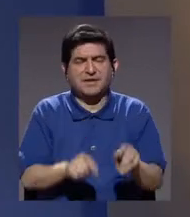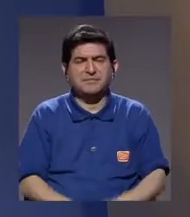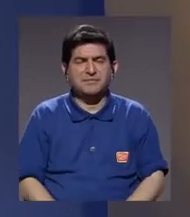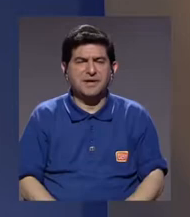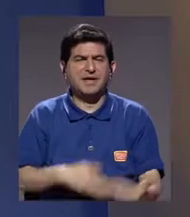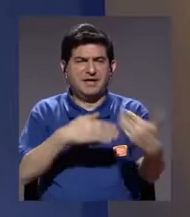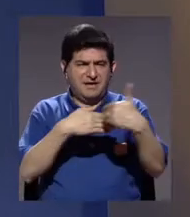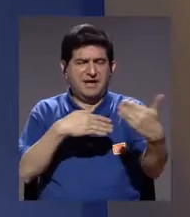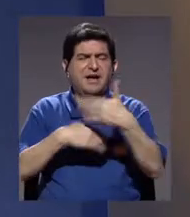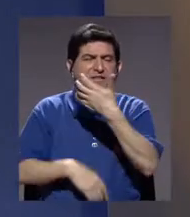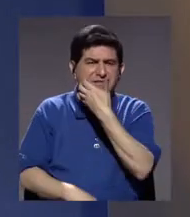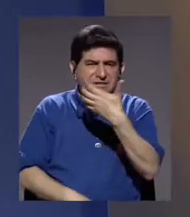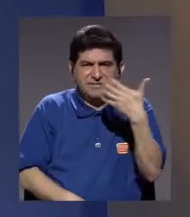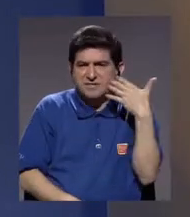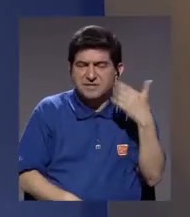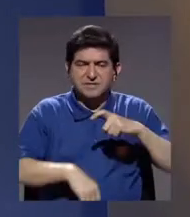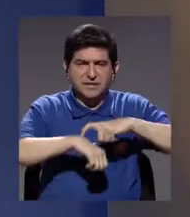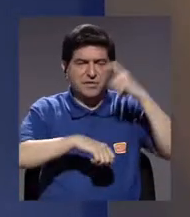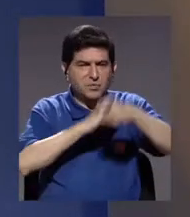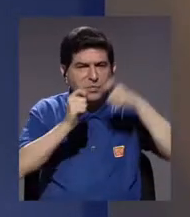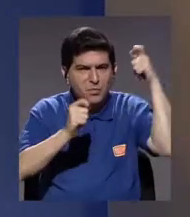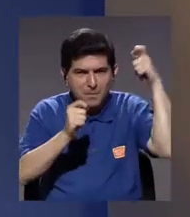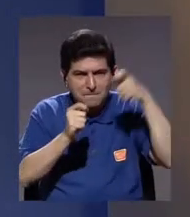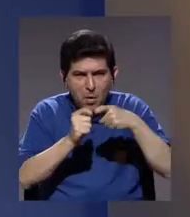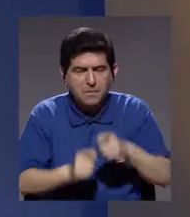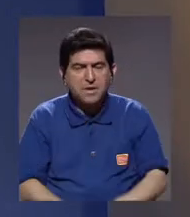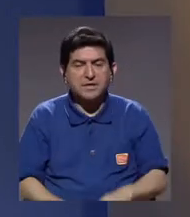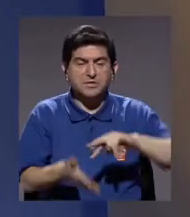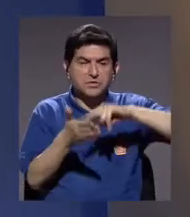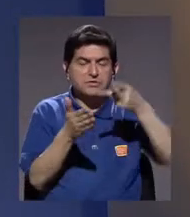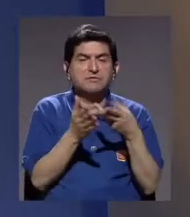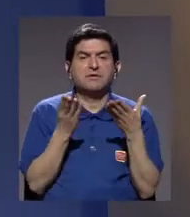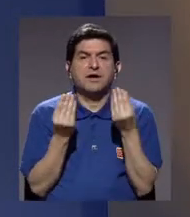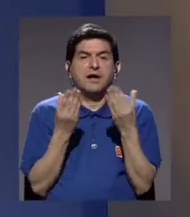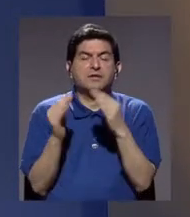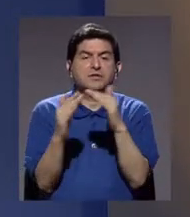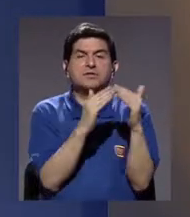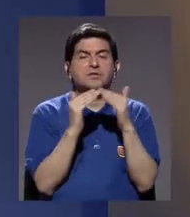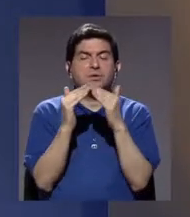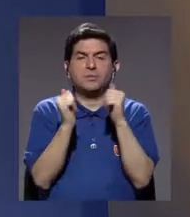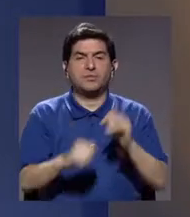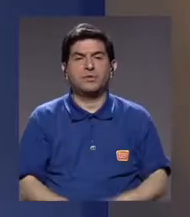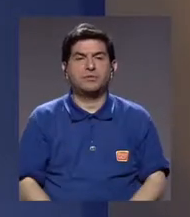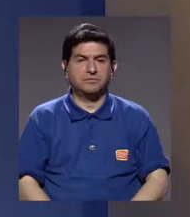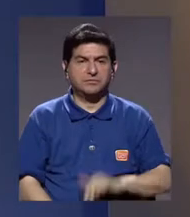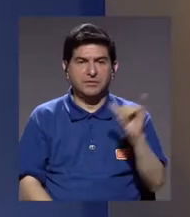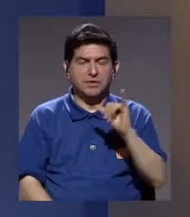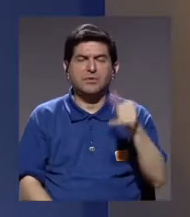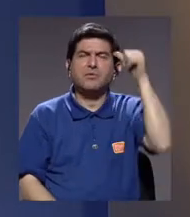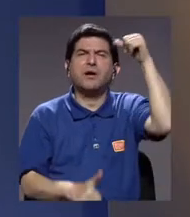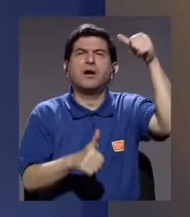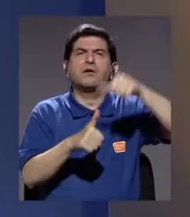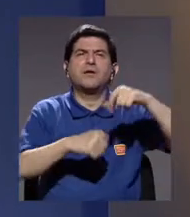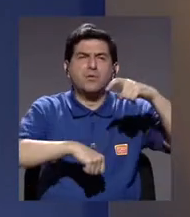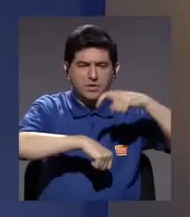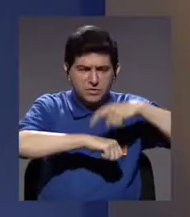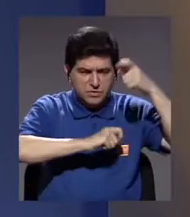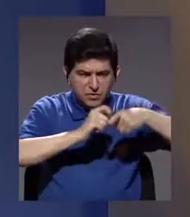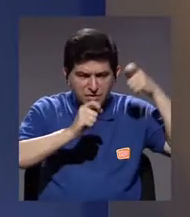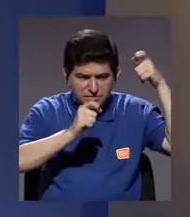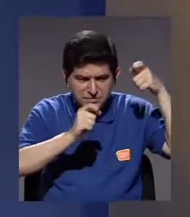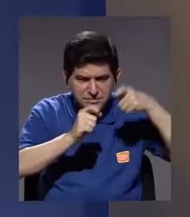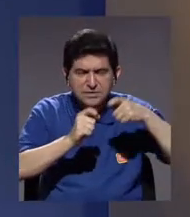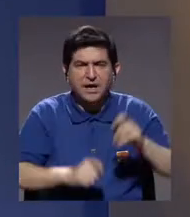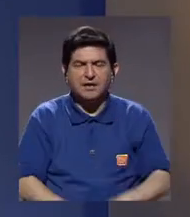cantidad de ataques terroristas que en un momento determinado han provocado temor en la ciudadanía, y que inclusive recuerdo un